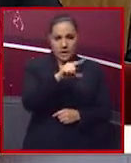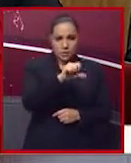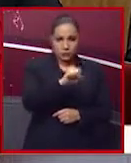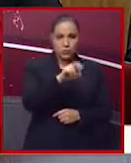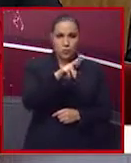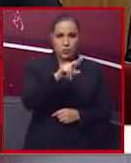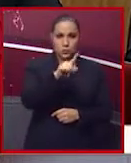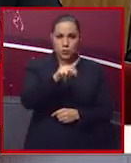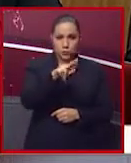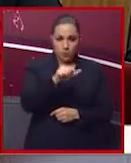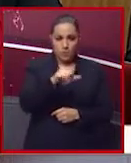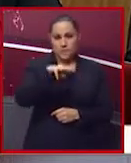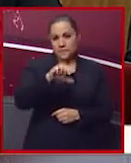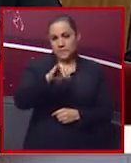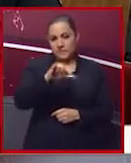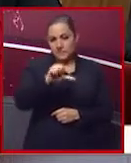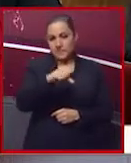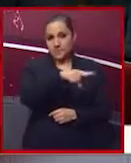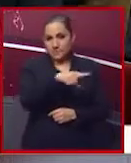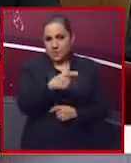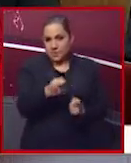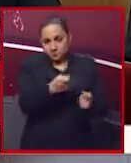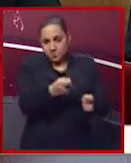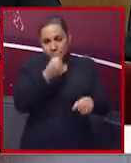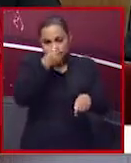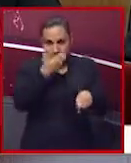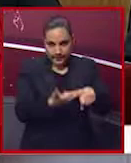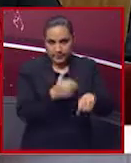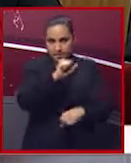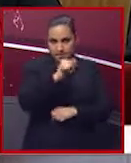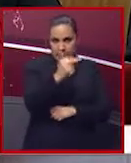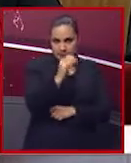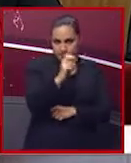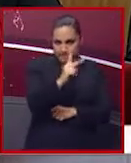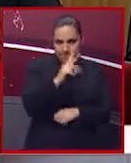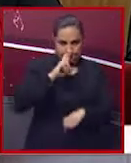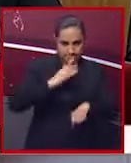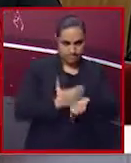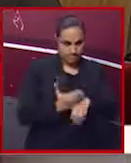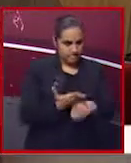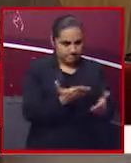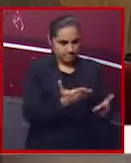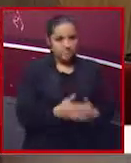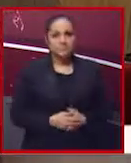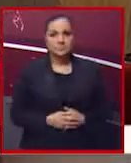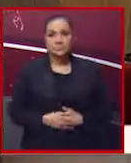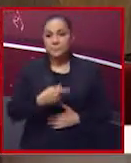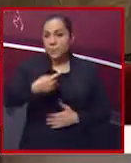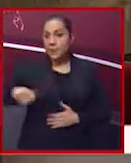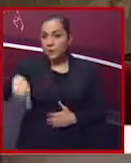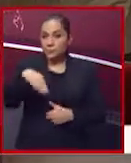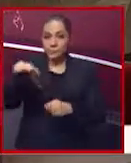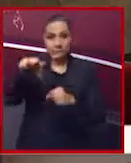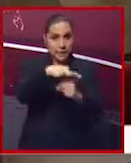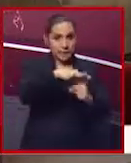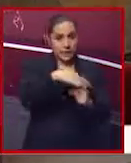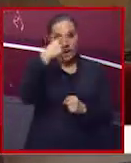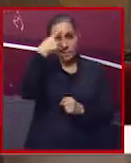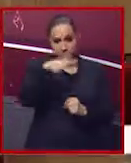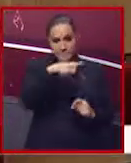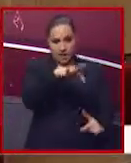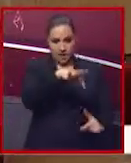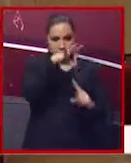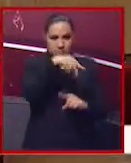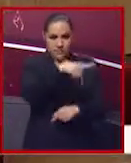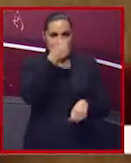Manuel Ursúa Macías como secretario de Hacienda y Crédito Público. Luego de la votación del dictamen para la ratificación del